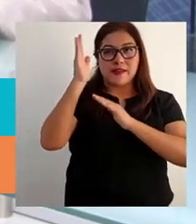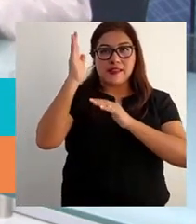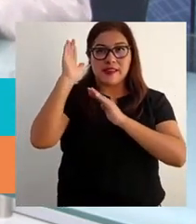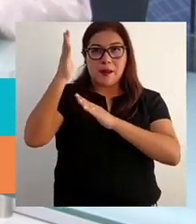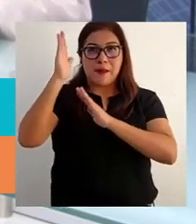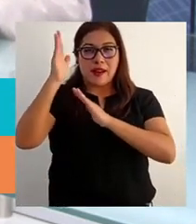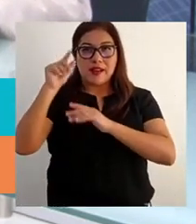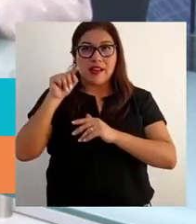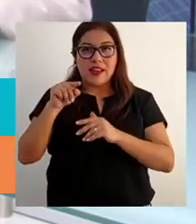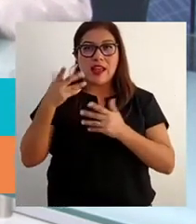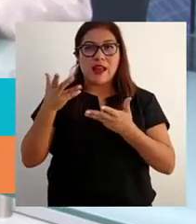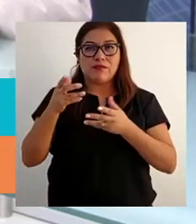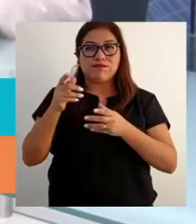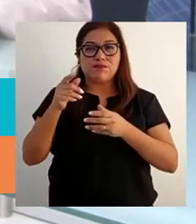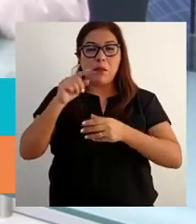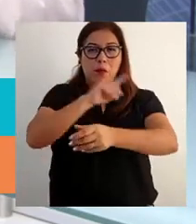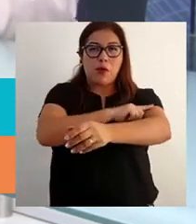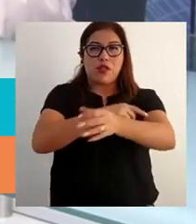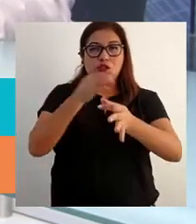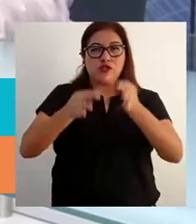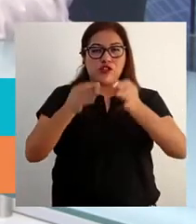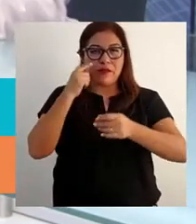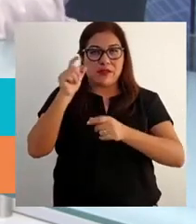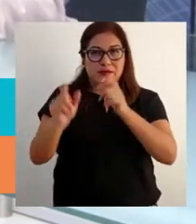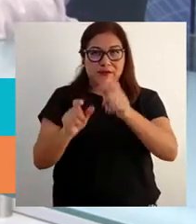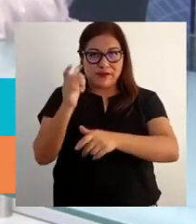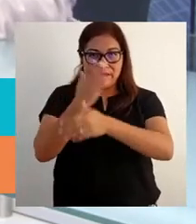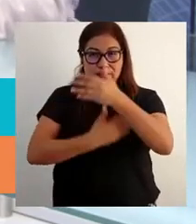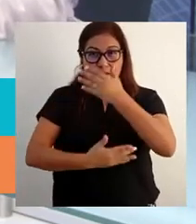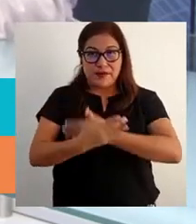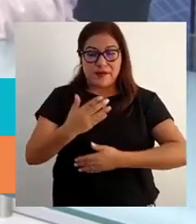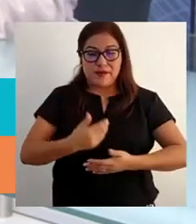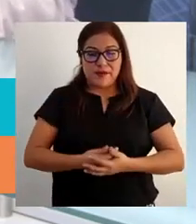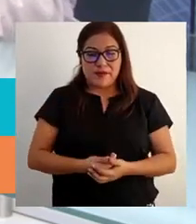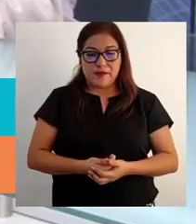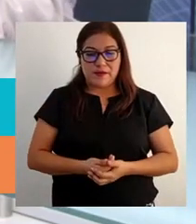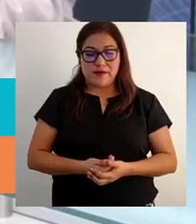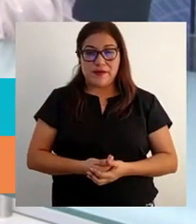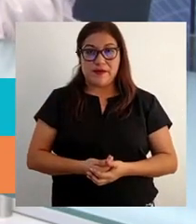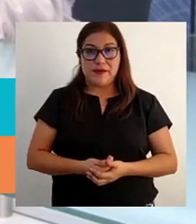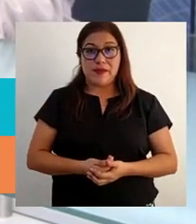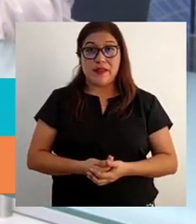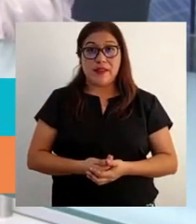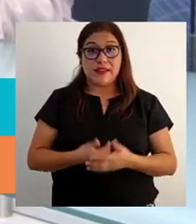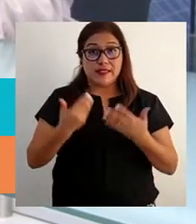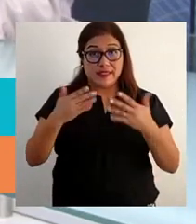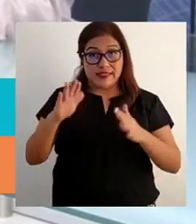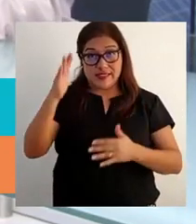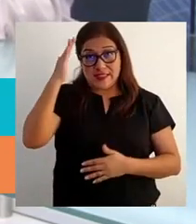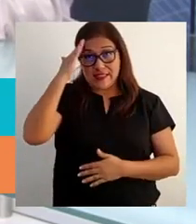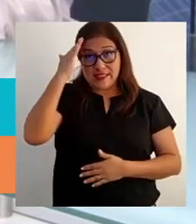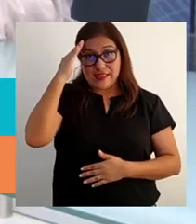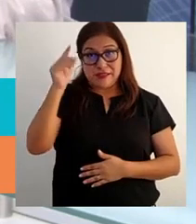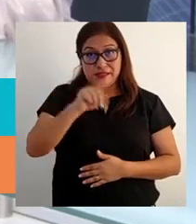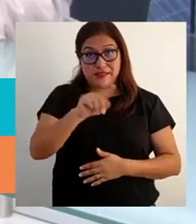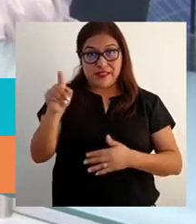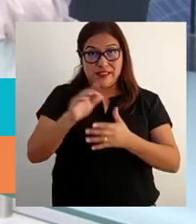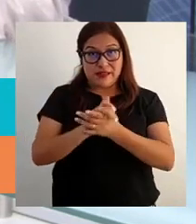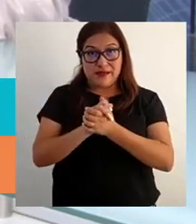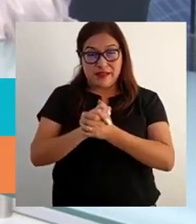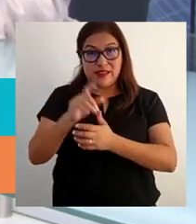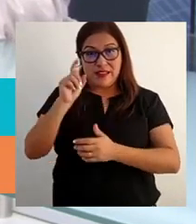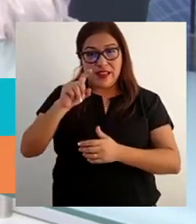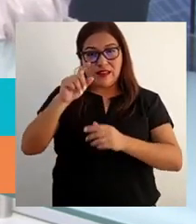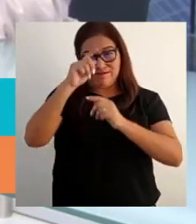las personas con discapacidad. Claro que sí. Y ya saben, amigos, respetar el